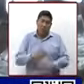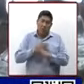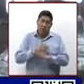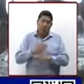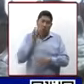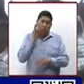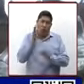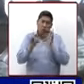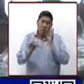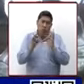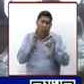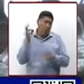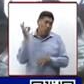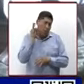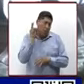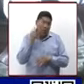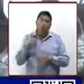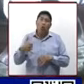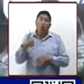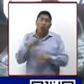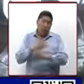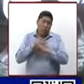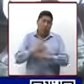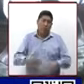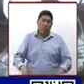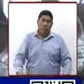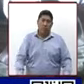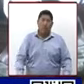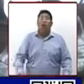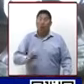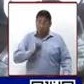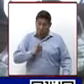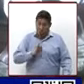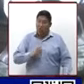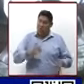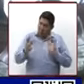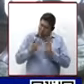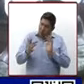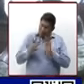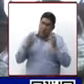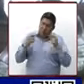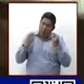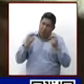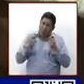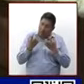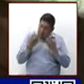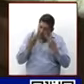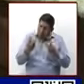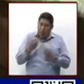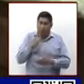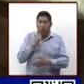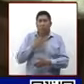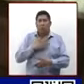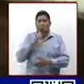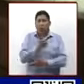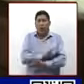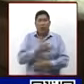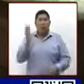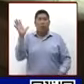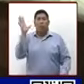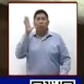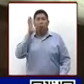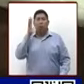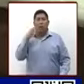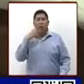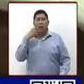en el Facebook, me bloqueó en el WhatsApp. Yo trataba de comunicarme para verla a mi hijita. Ella, la mamá, indica